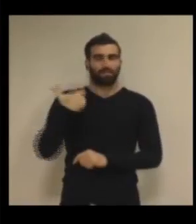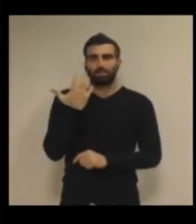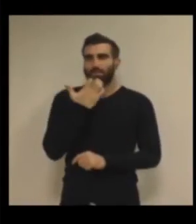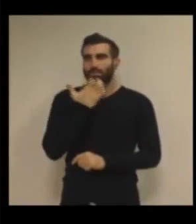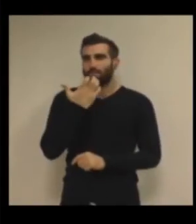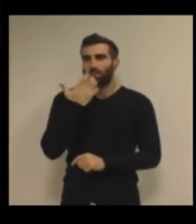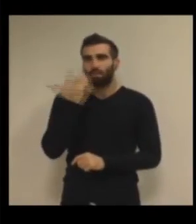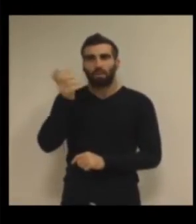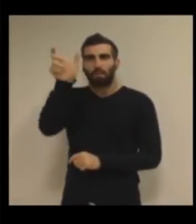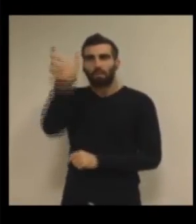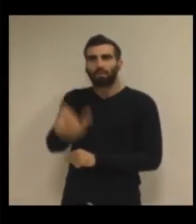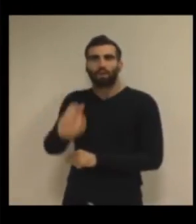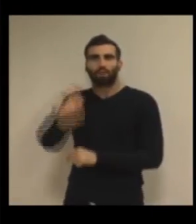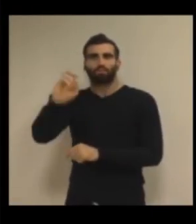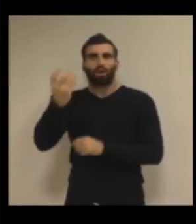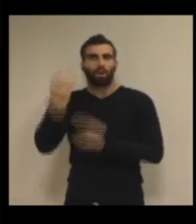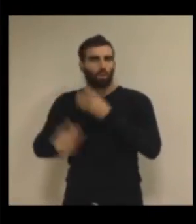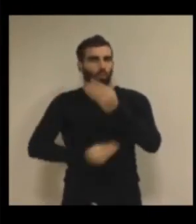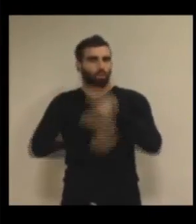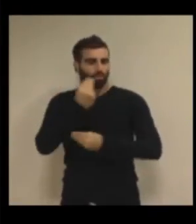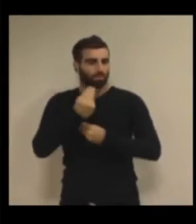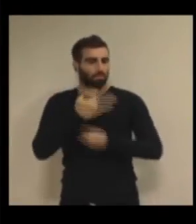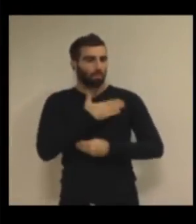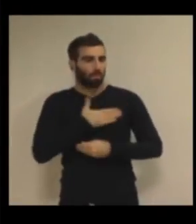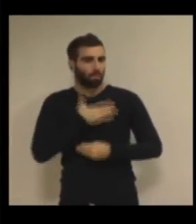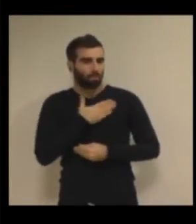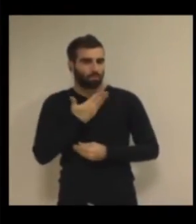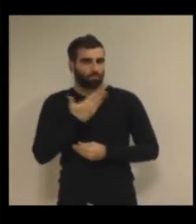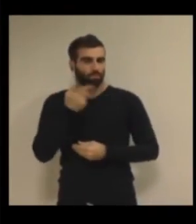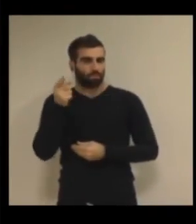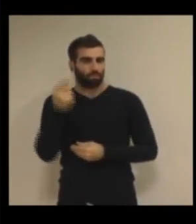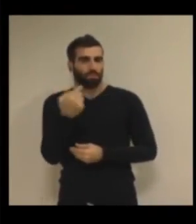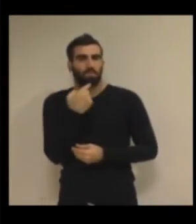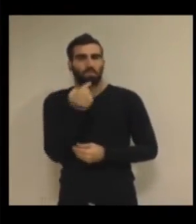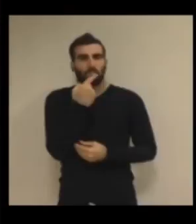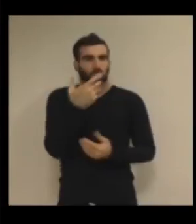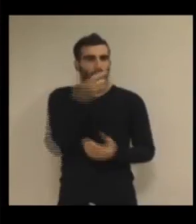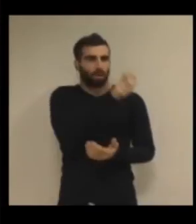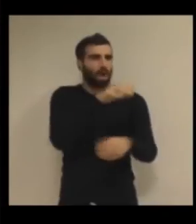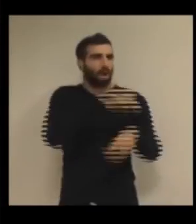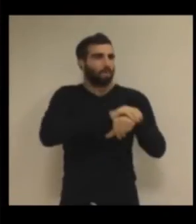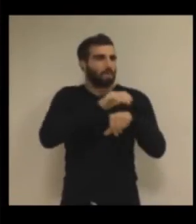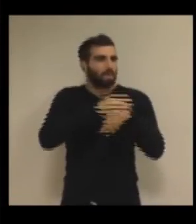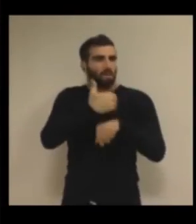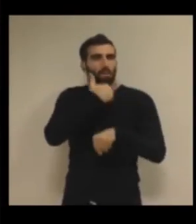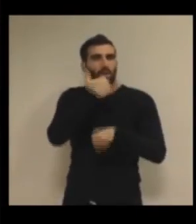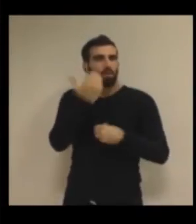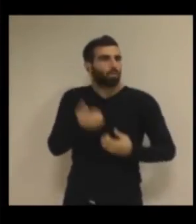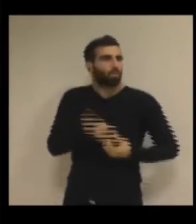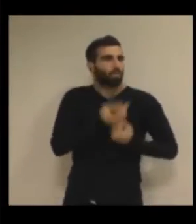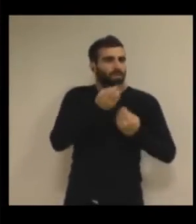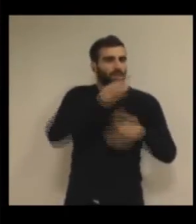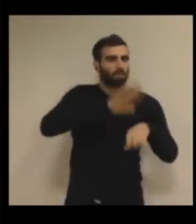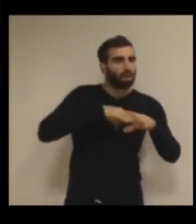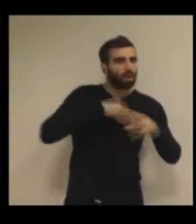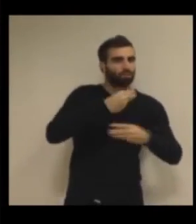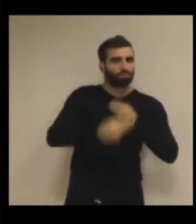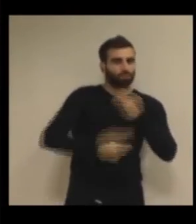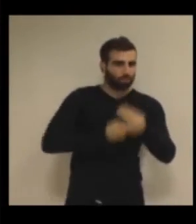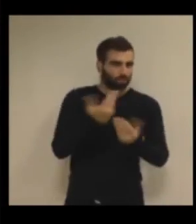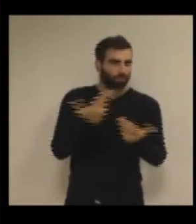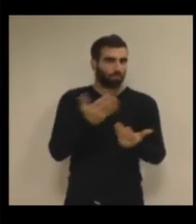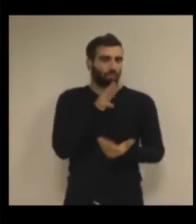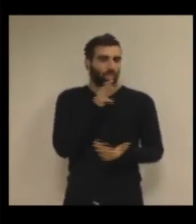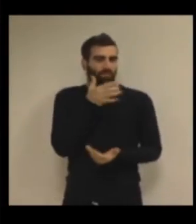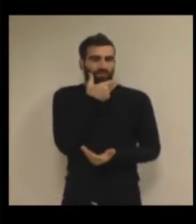utilizando algo que para ti es útil, se lo recomiendas a todos los que quieres, porque deseas que así sea, ¿no? Entonces,